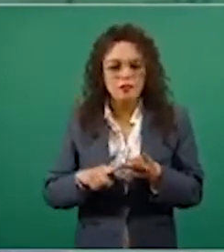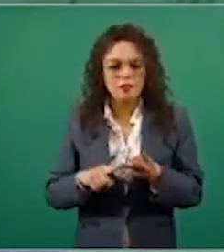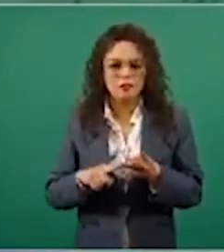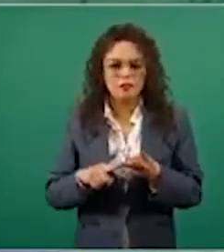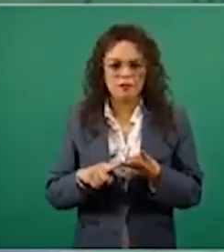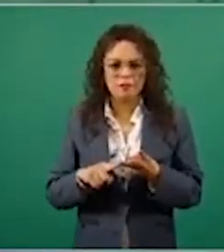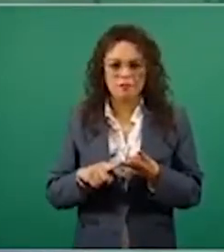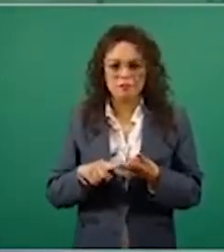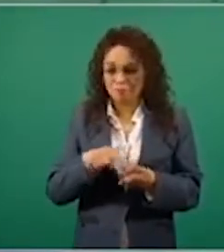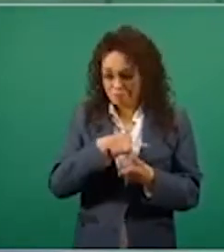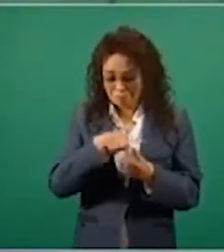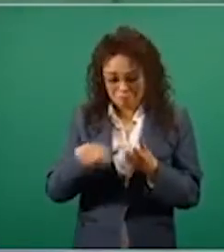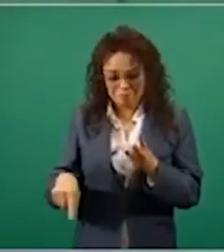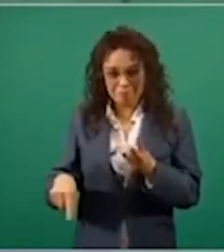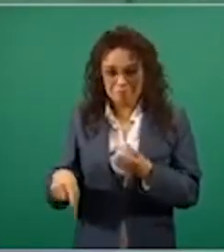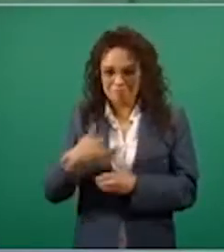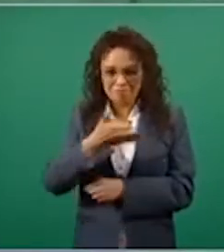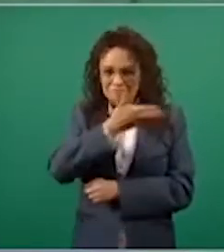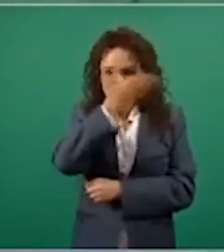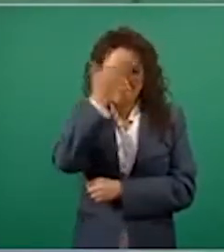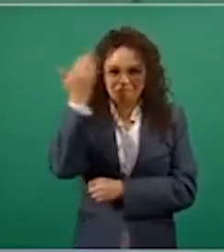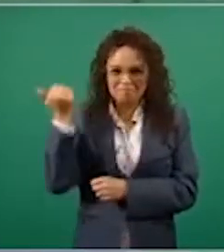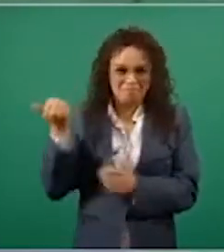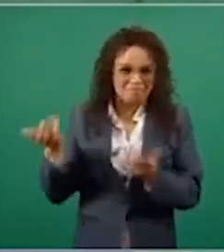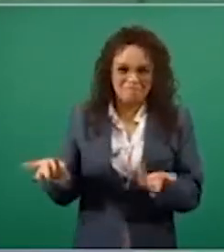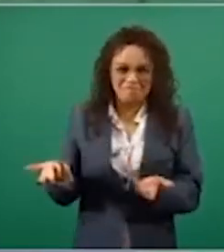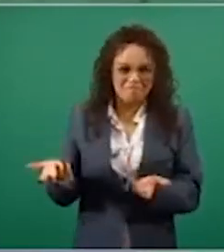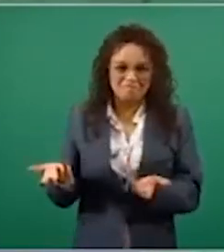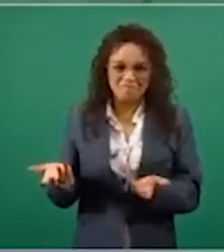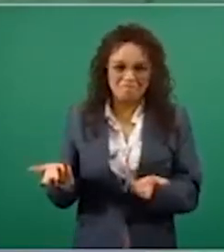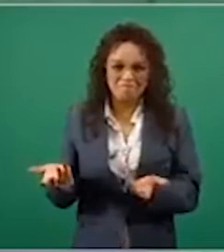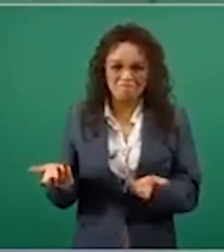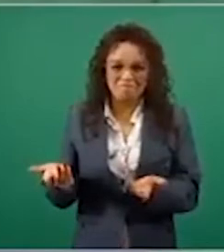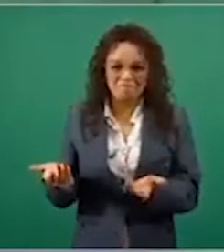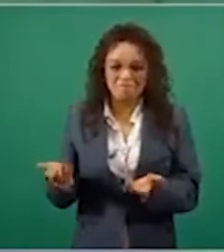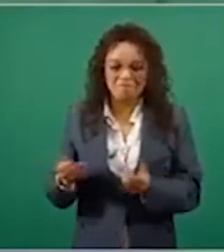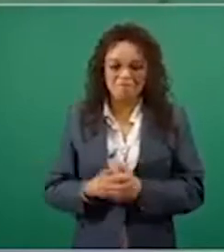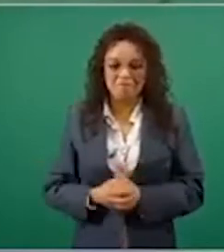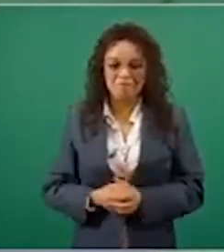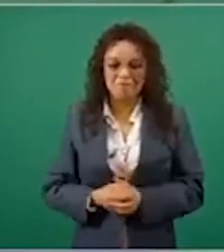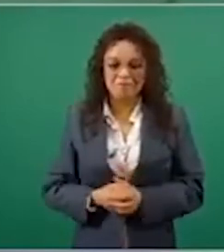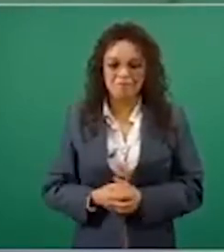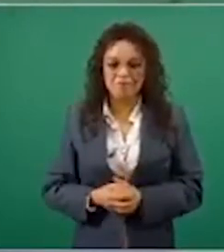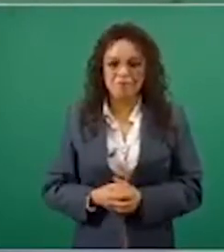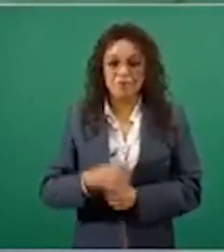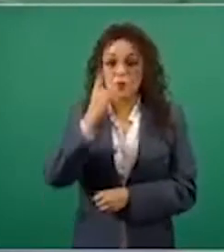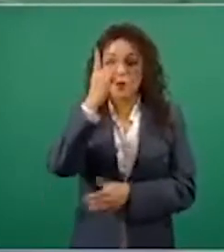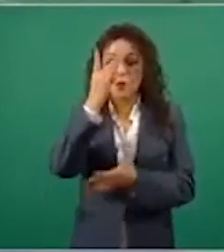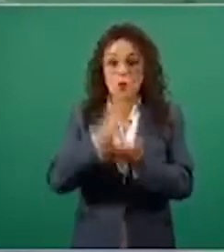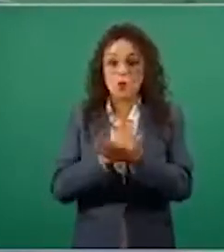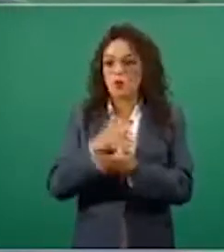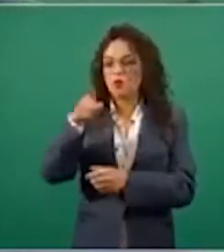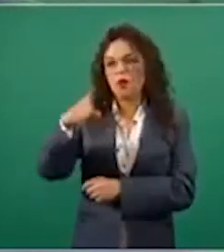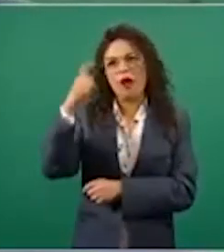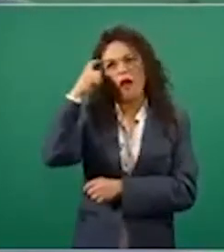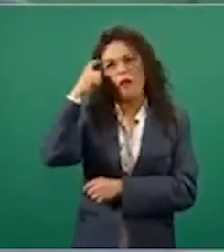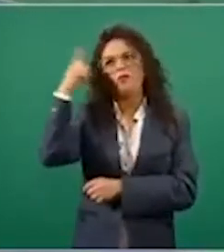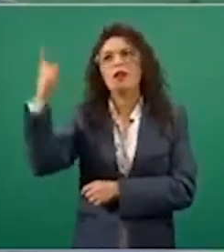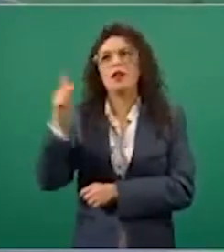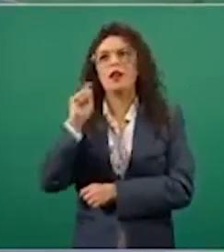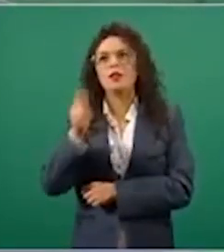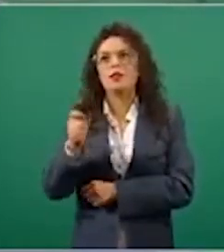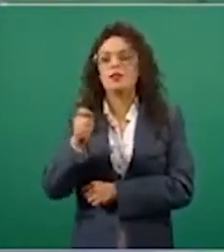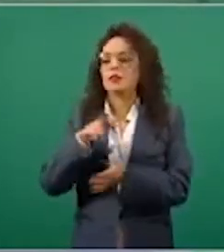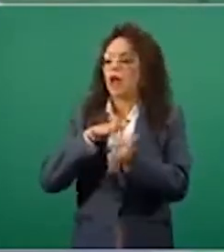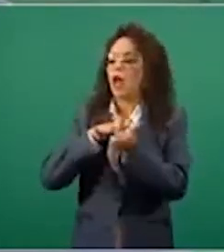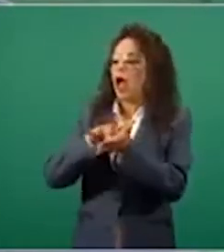¿qué van a saber de oposición? Lo más que se les ocurrió fue apoyar al